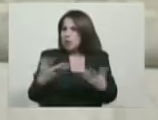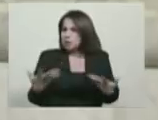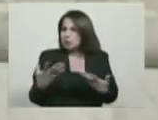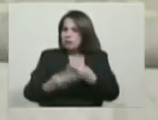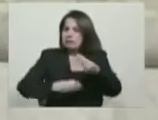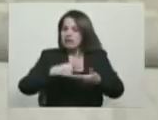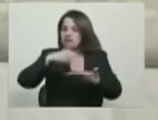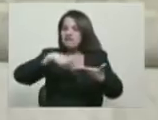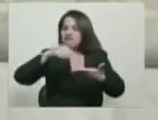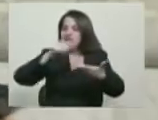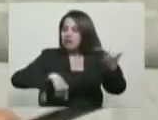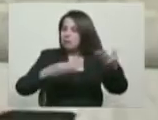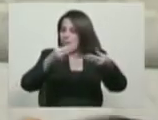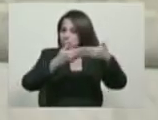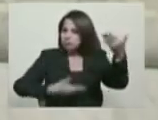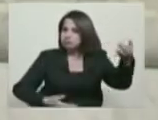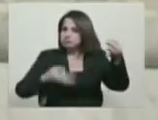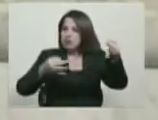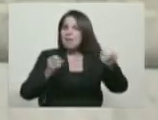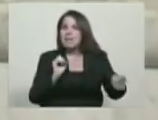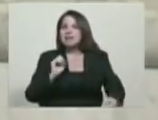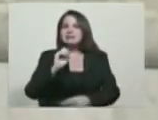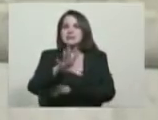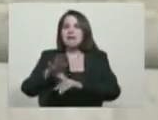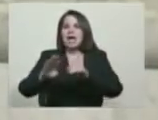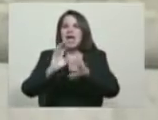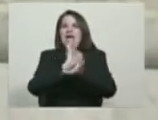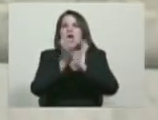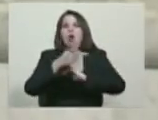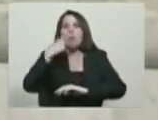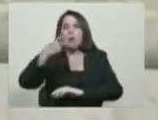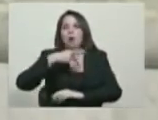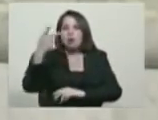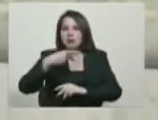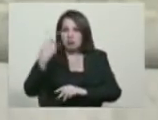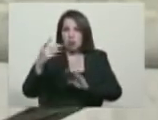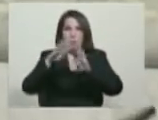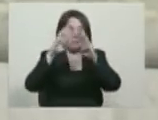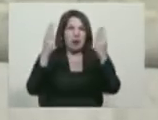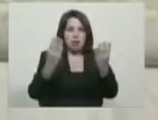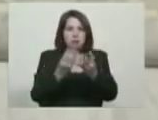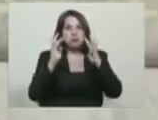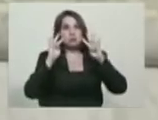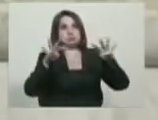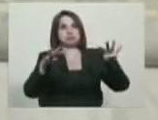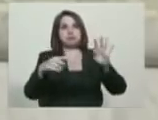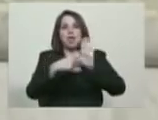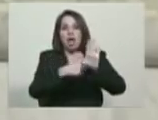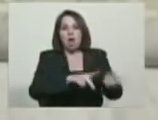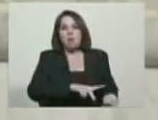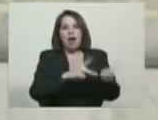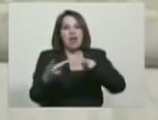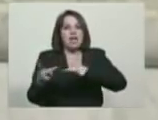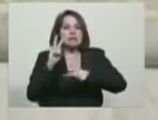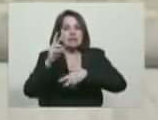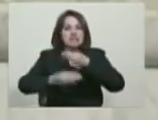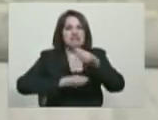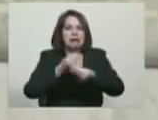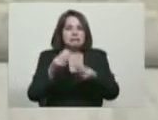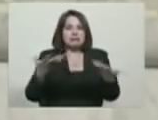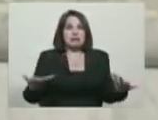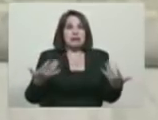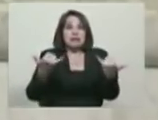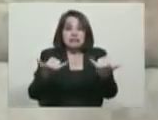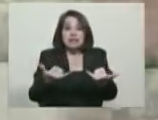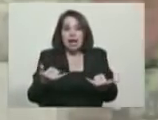papel? Y también, ¿cuál es el mensaje geopolítico para el resto del mundo de la alianza que están conformando Venezuela